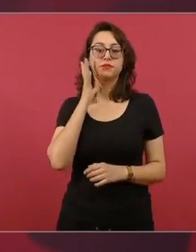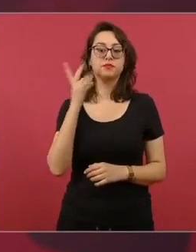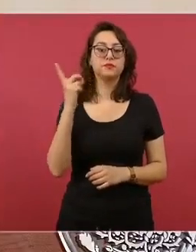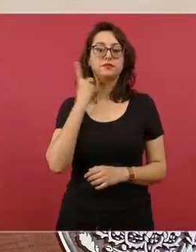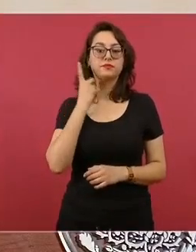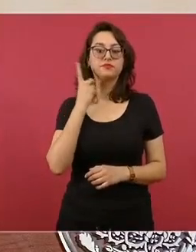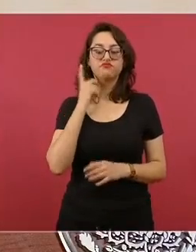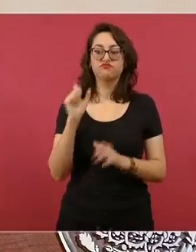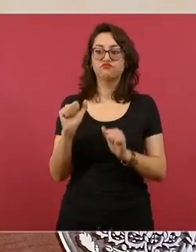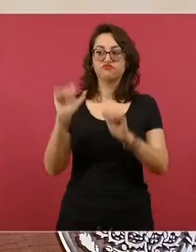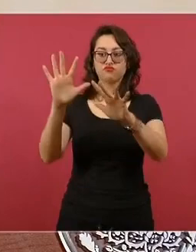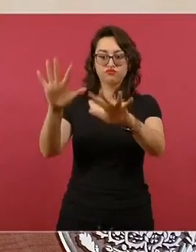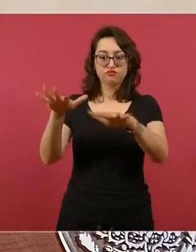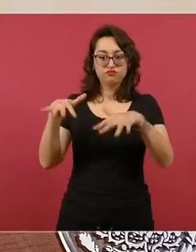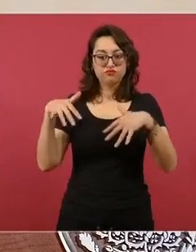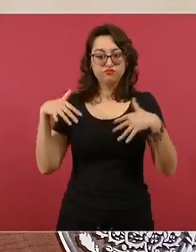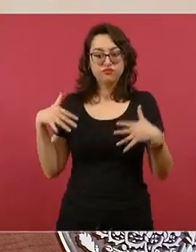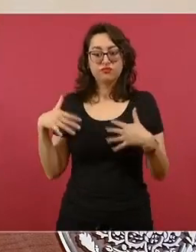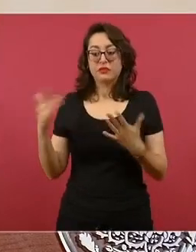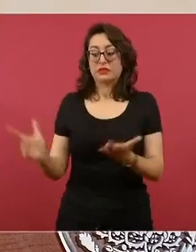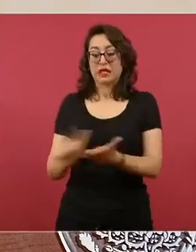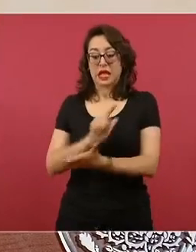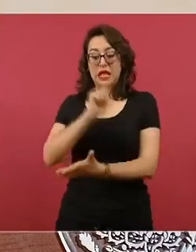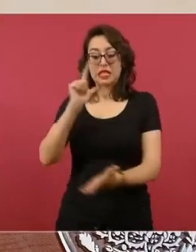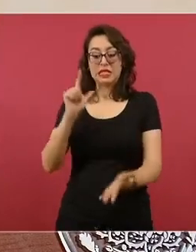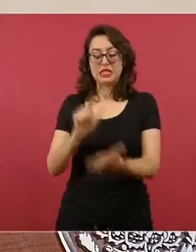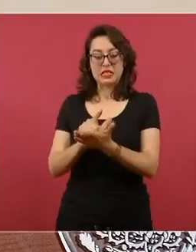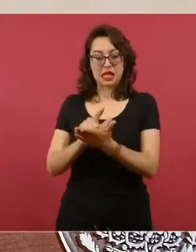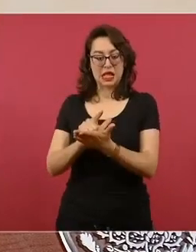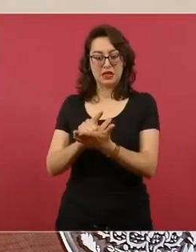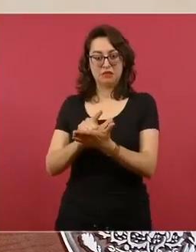en la Cámara de Diputados